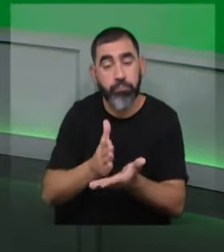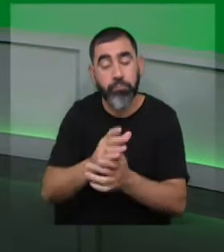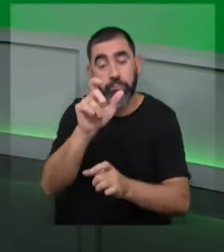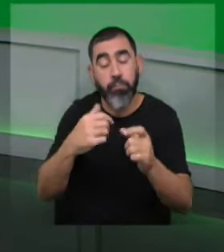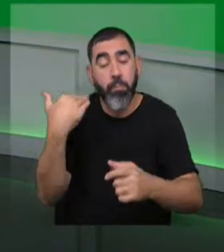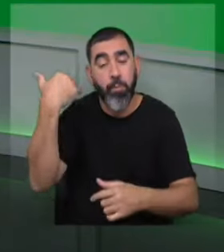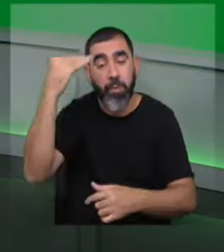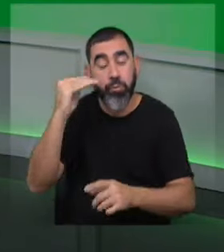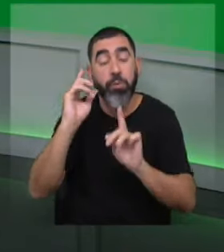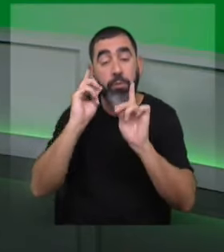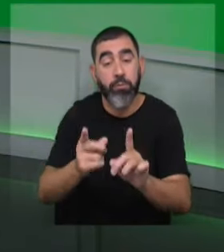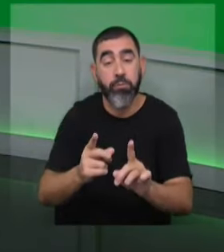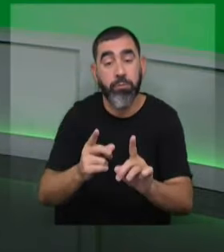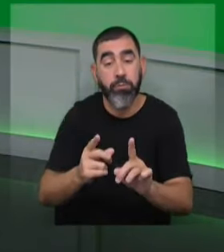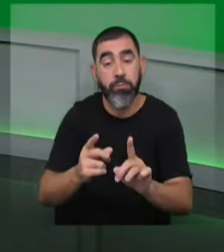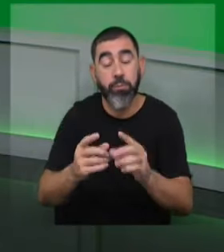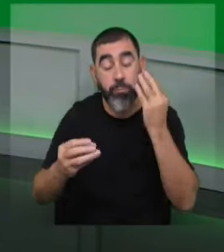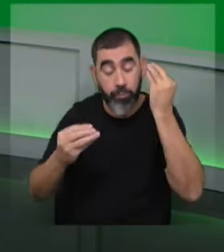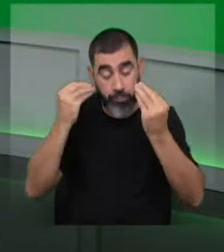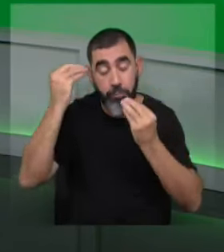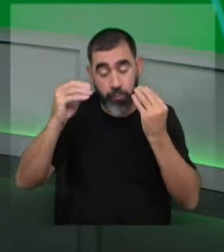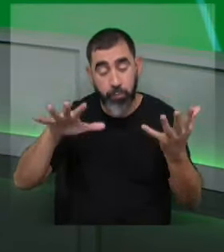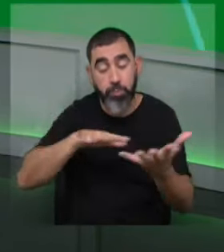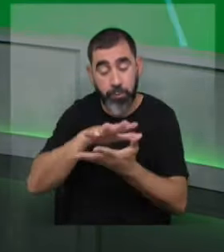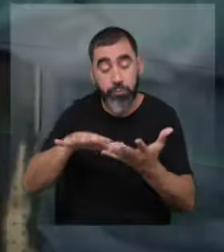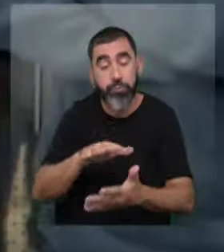personas mayores y dijo que se lleva a preocupaciones.